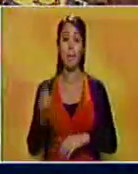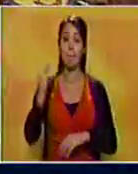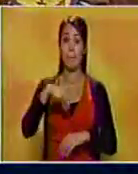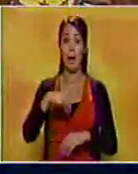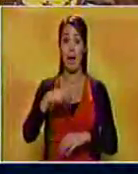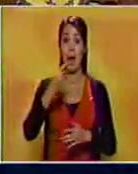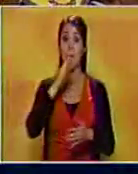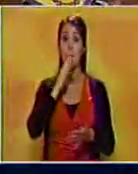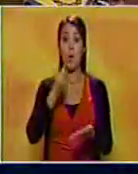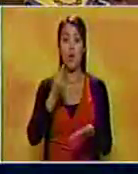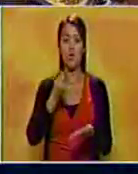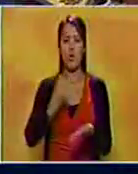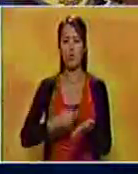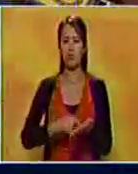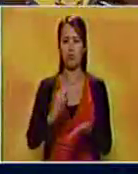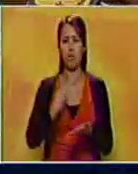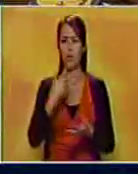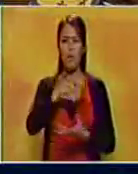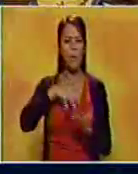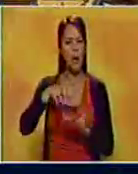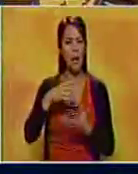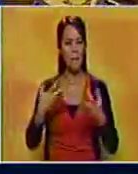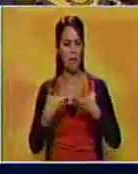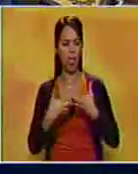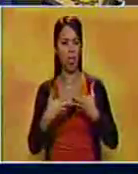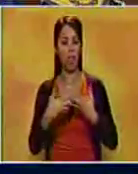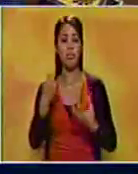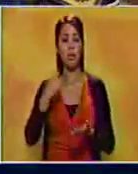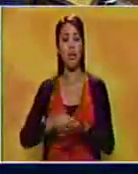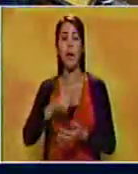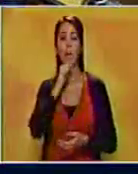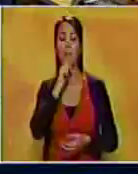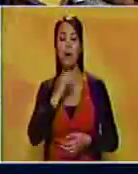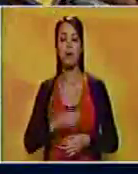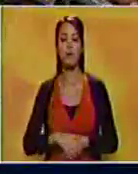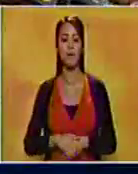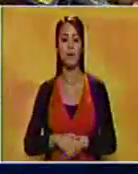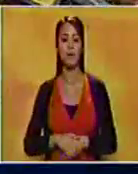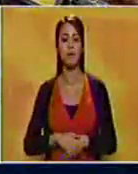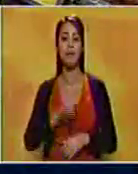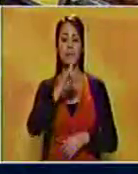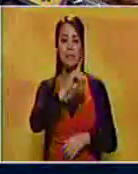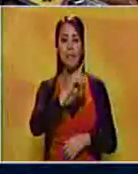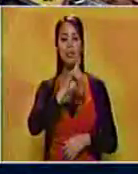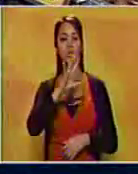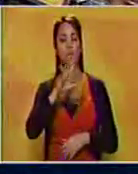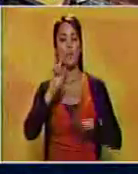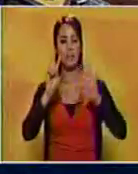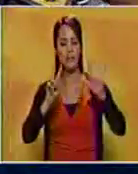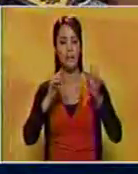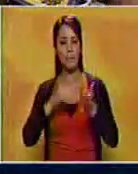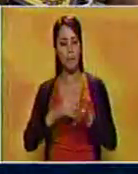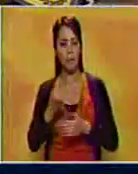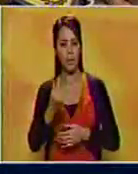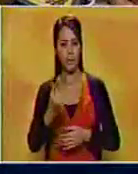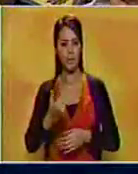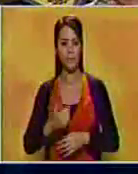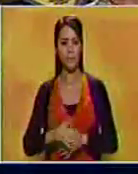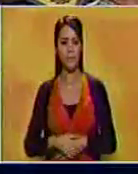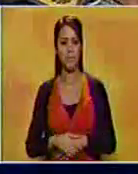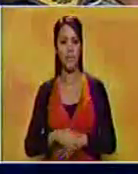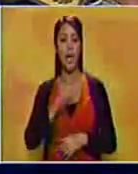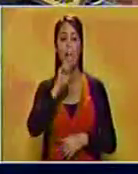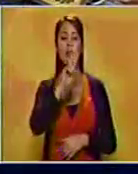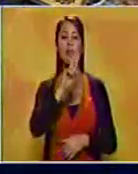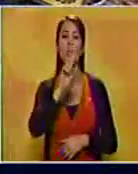bono de guerra como ellos lo llaman que nos dan a los a los pensionados jubilados que son 157 mil bolívares eso llega a